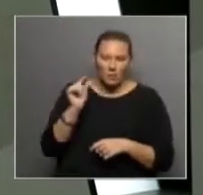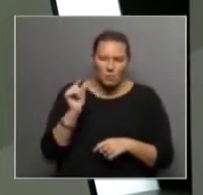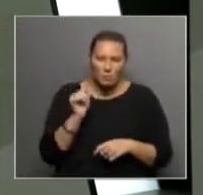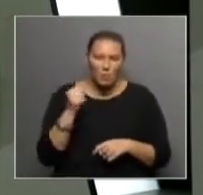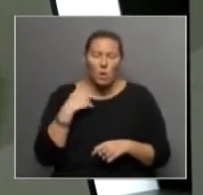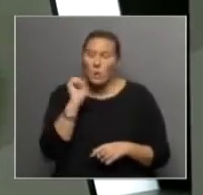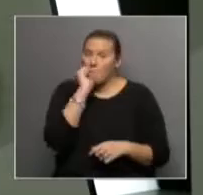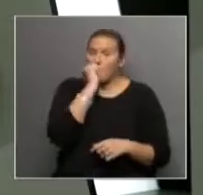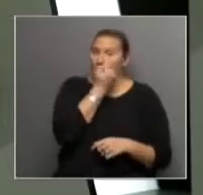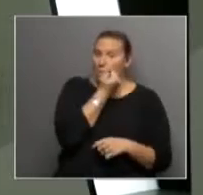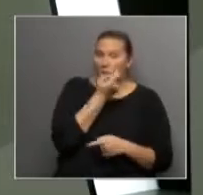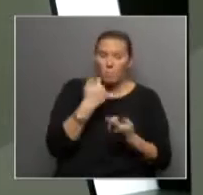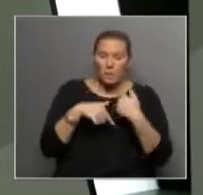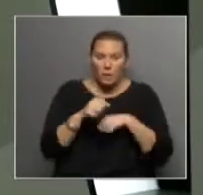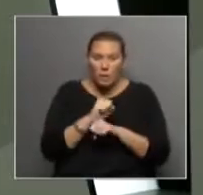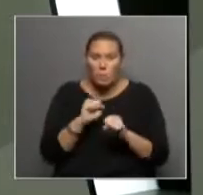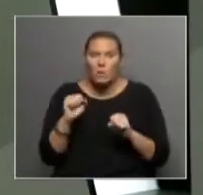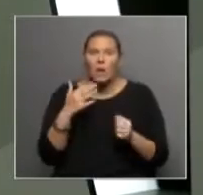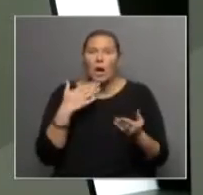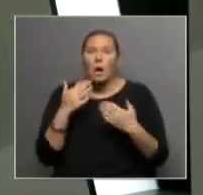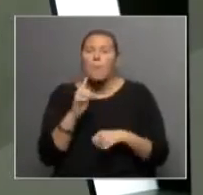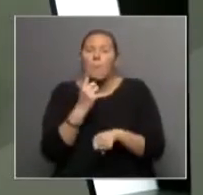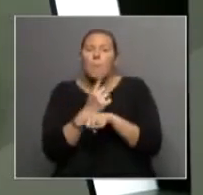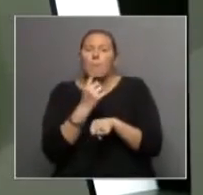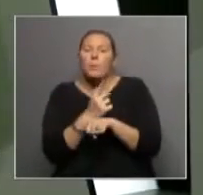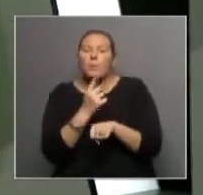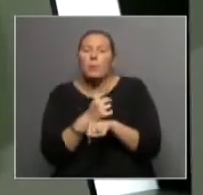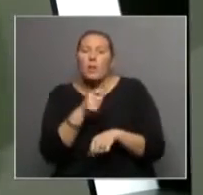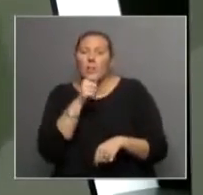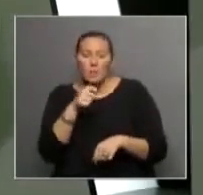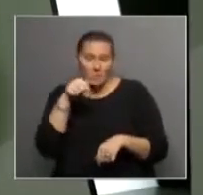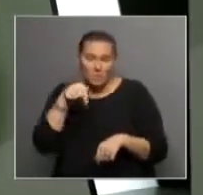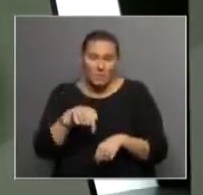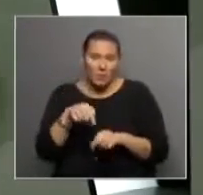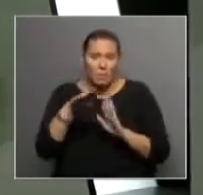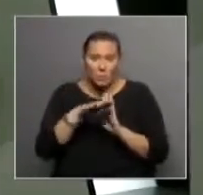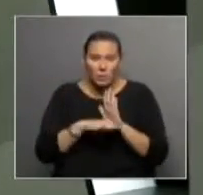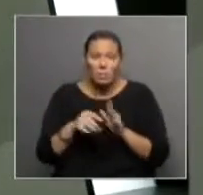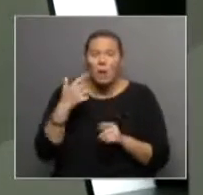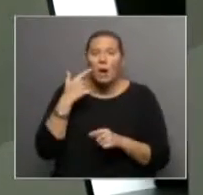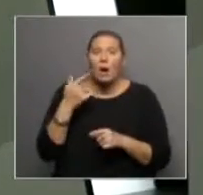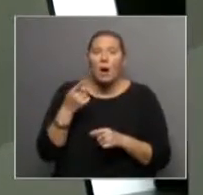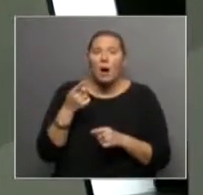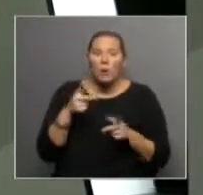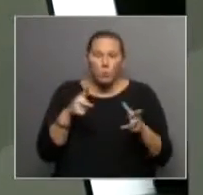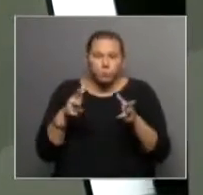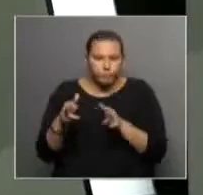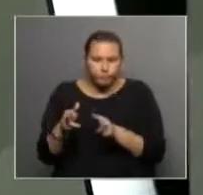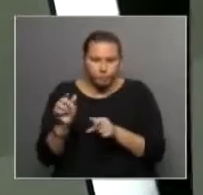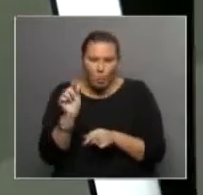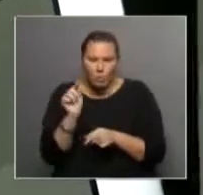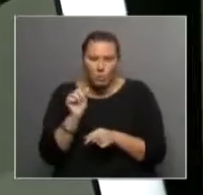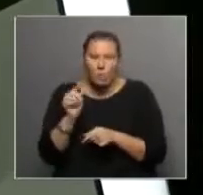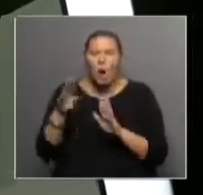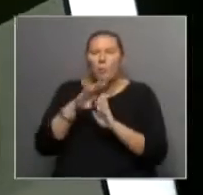muy anónima, y para introducir a la primera nota de este programa vamos a acudir a un tramo muy breve de un programa